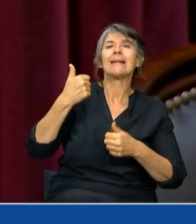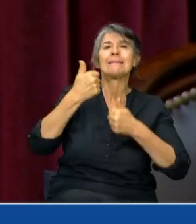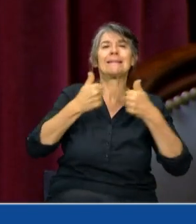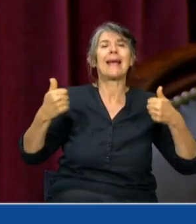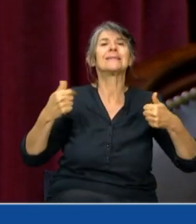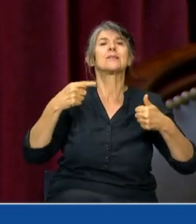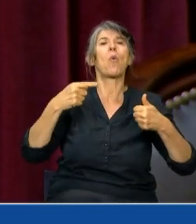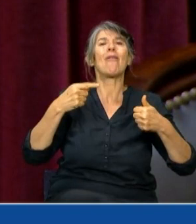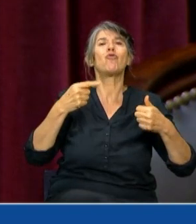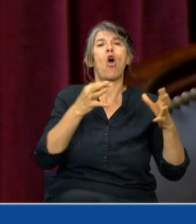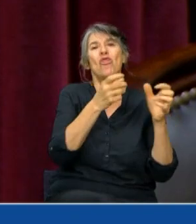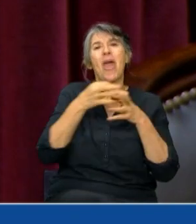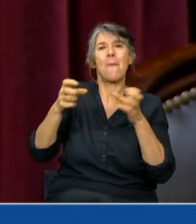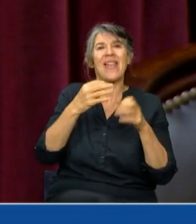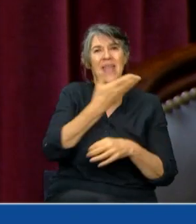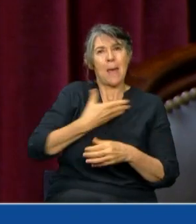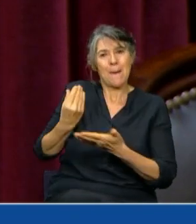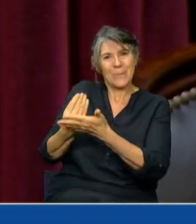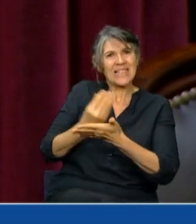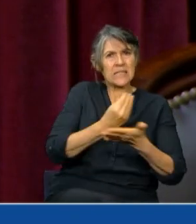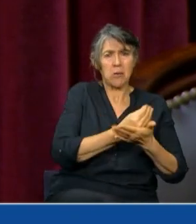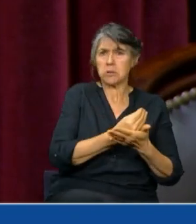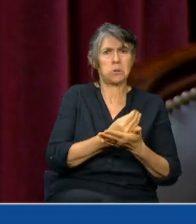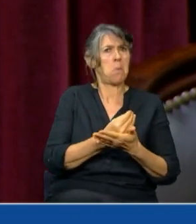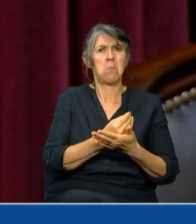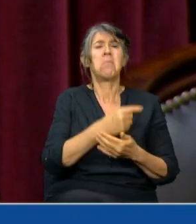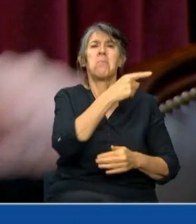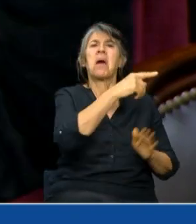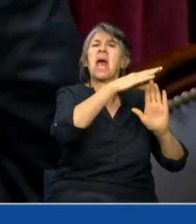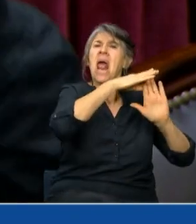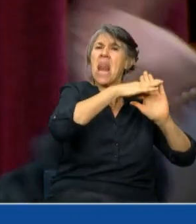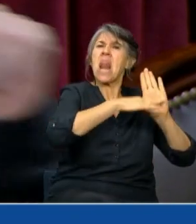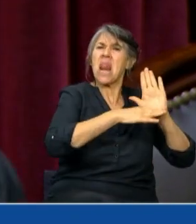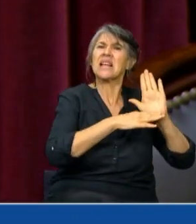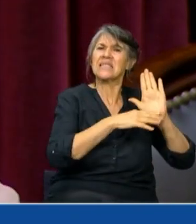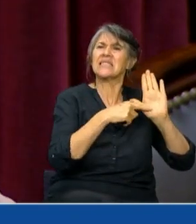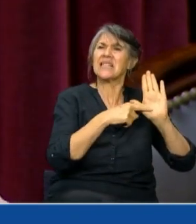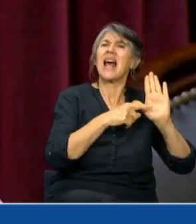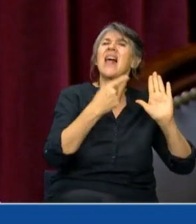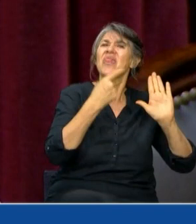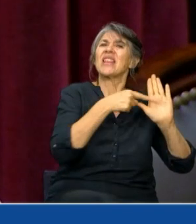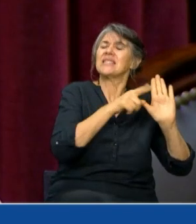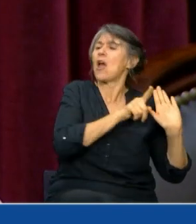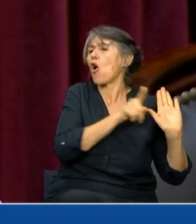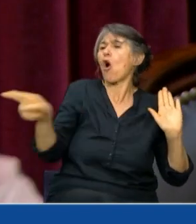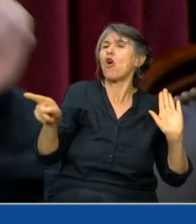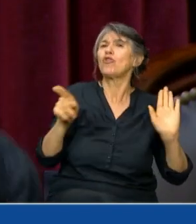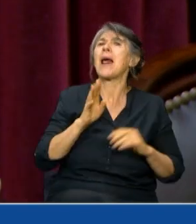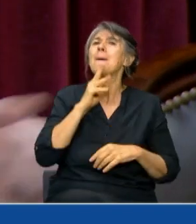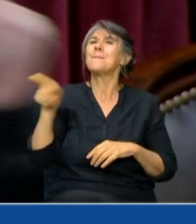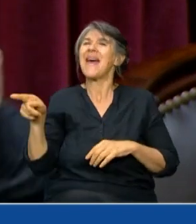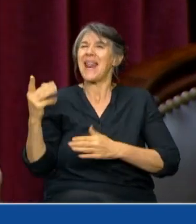presidencial. Pero claro, tienen sus listas antisemitas como Fargosi, que la acusó a Miriam Bregman de